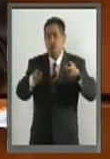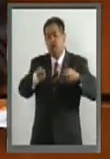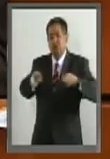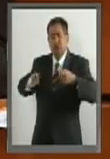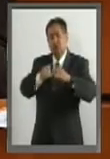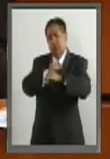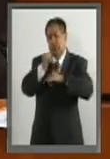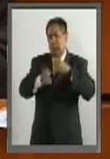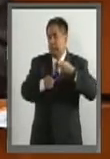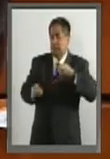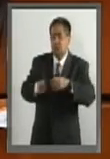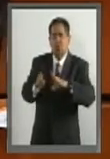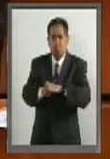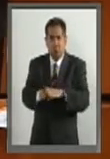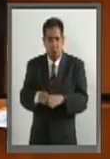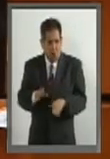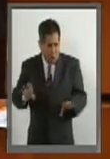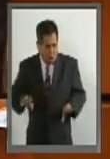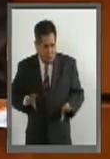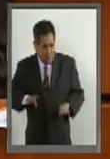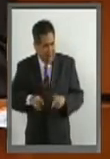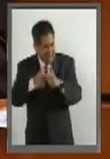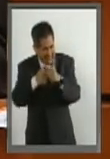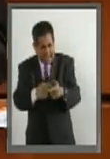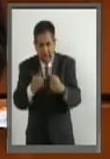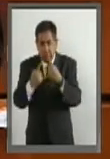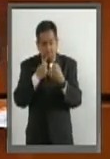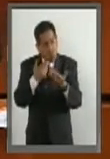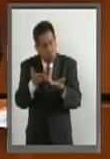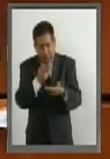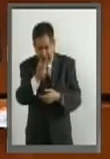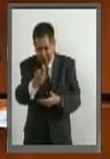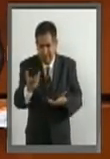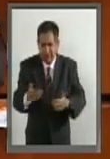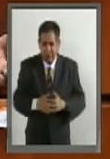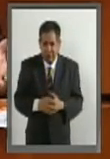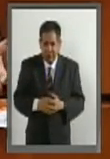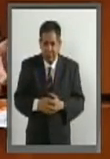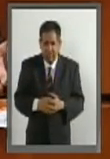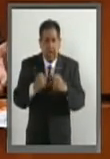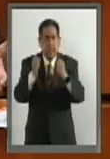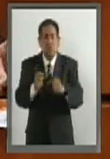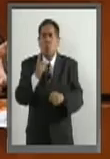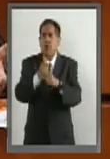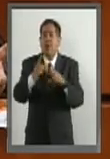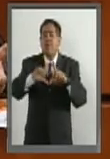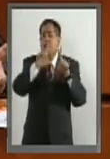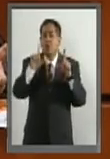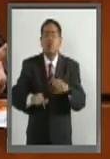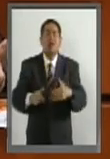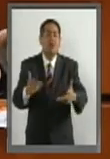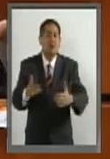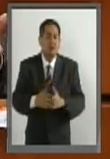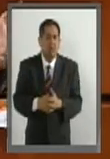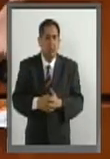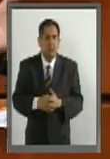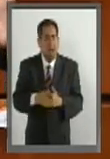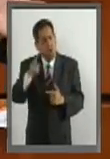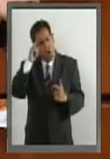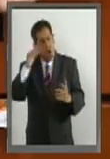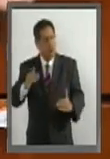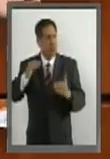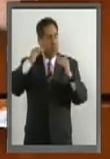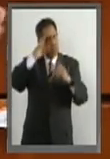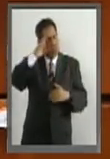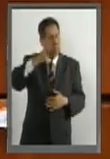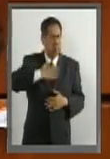transnacionales? ¿Conviene seguir en esta negociación de esa manera? ¿Y la seguridad nacional? ¿Y la soberanía